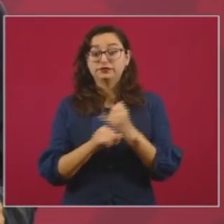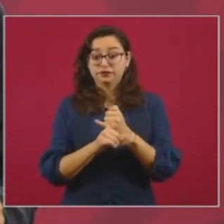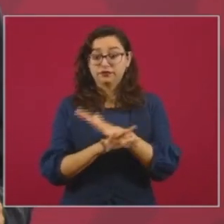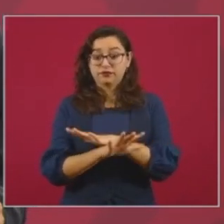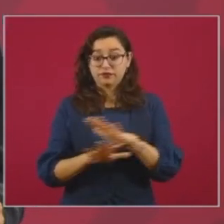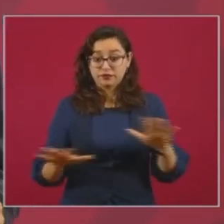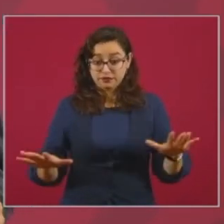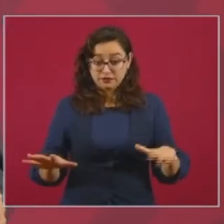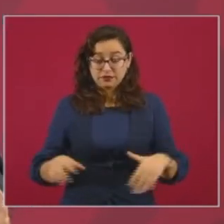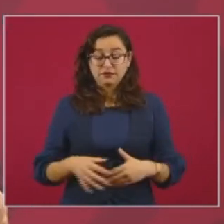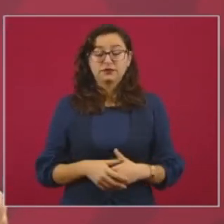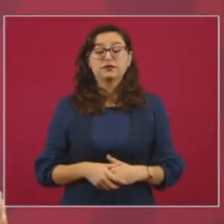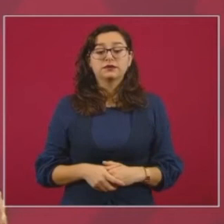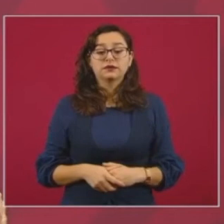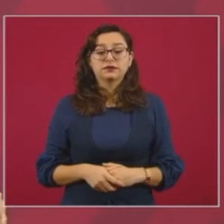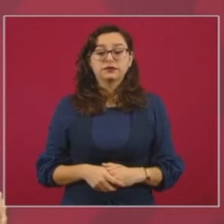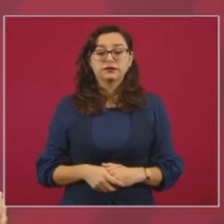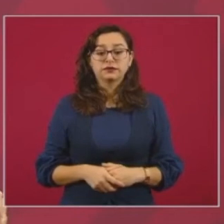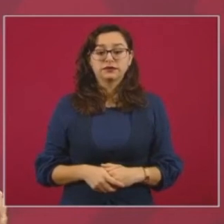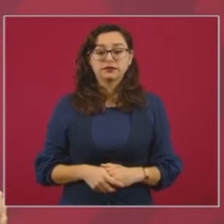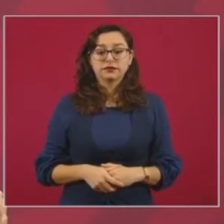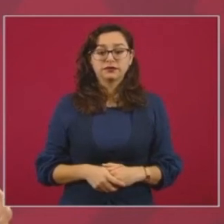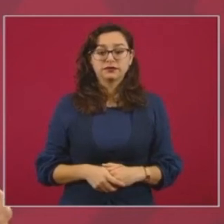que asistí